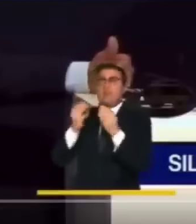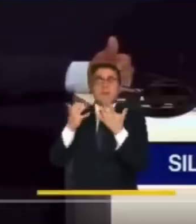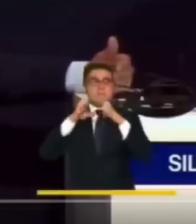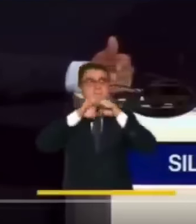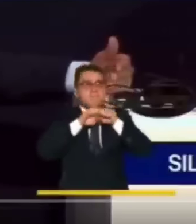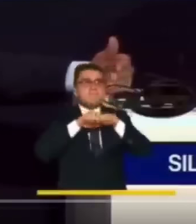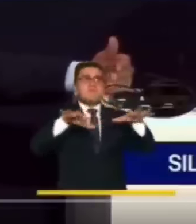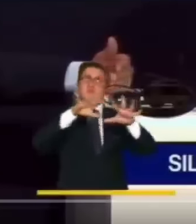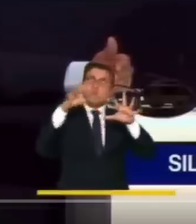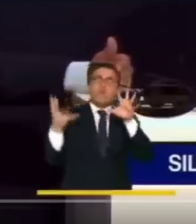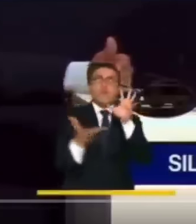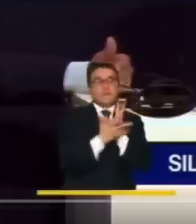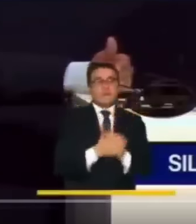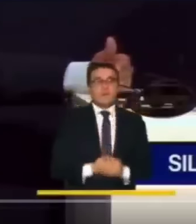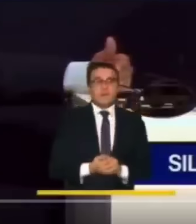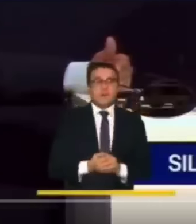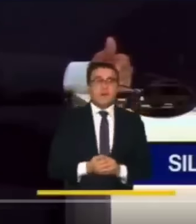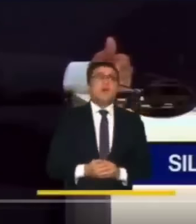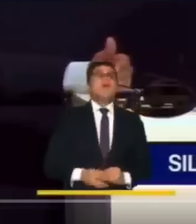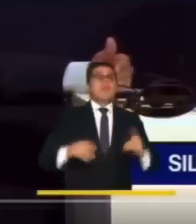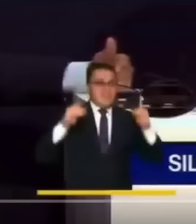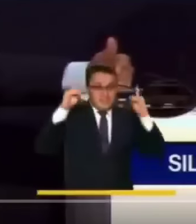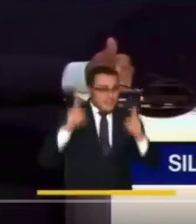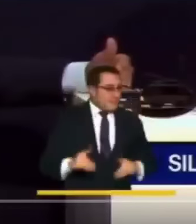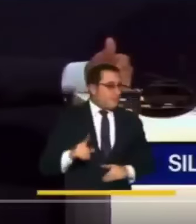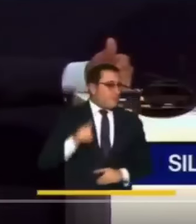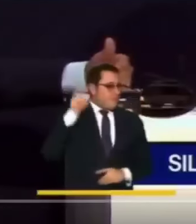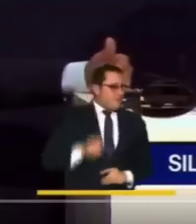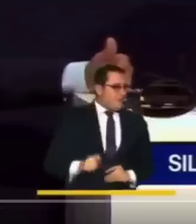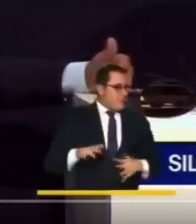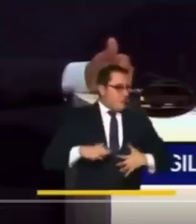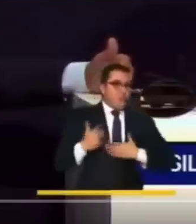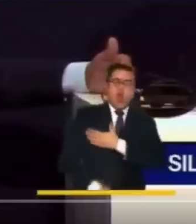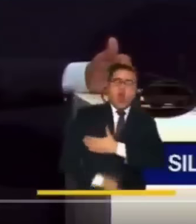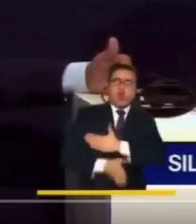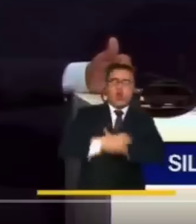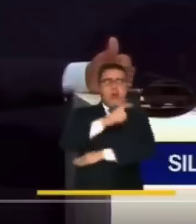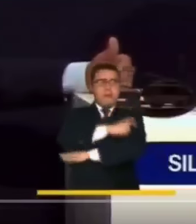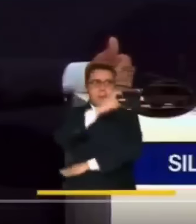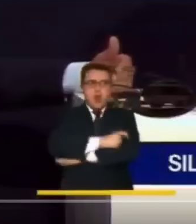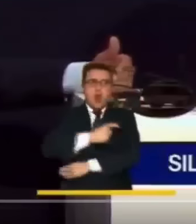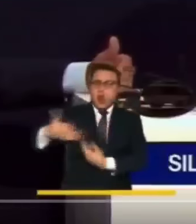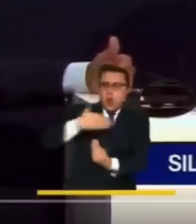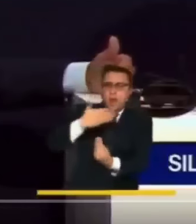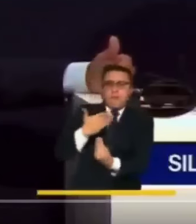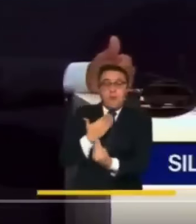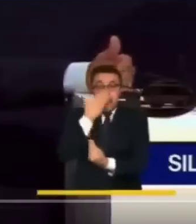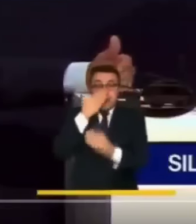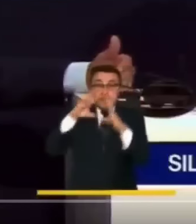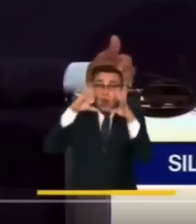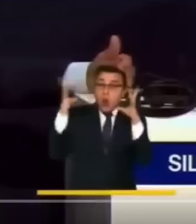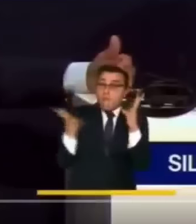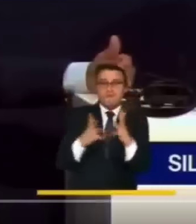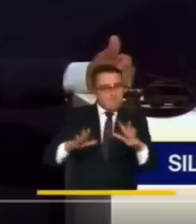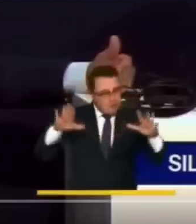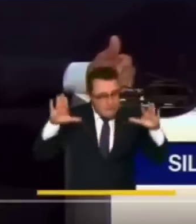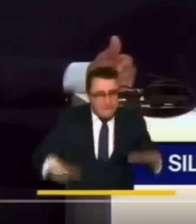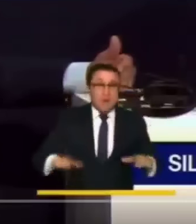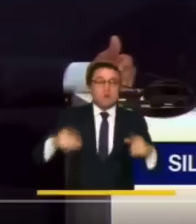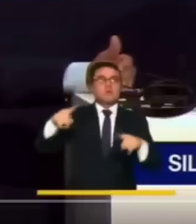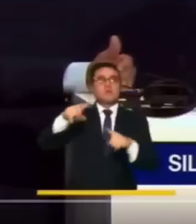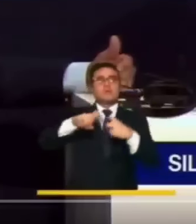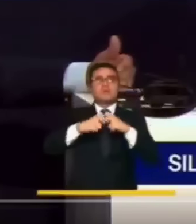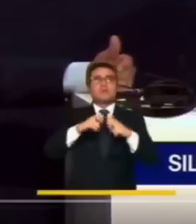mundo. La decisión debe ser frenar el consumo de petróleo, carbón y gas en el mundo. Pero ese es un problema del